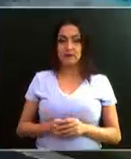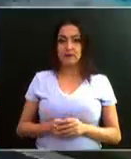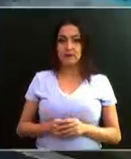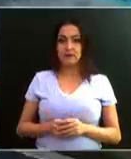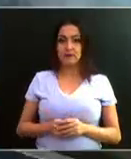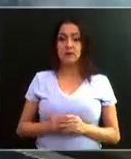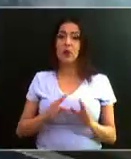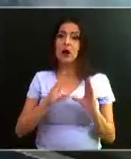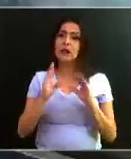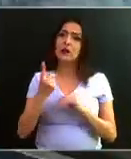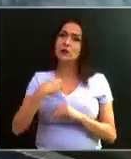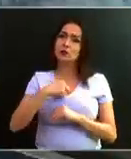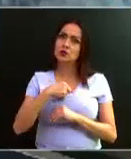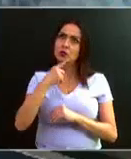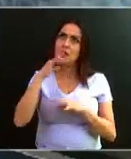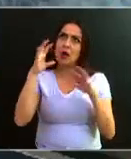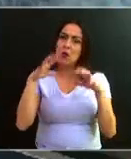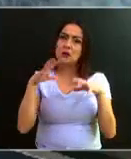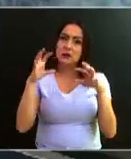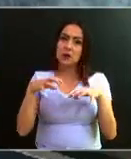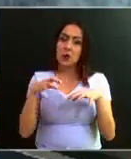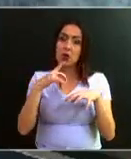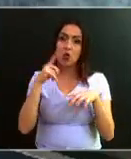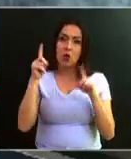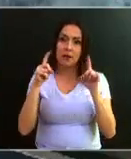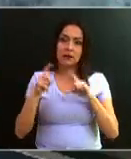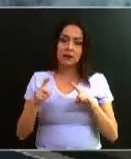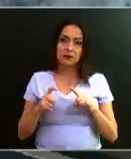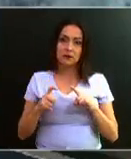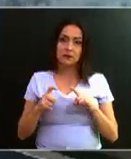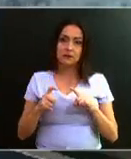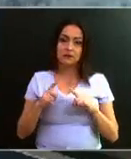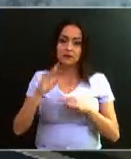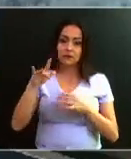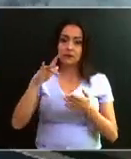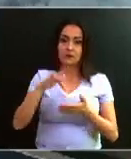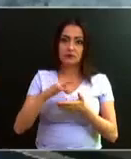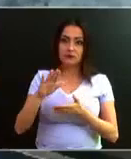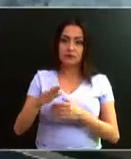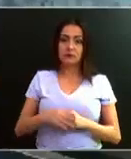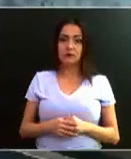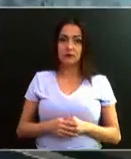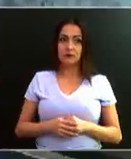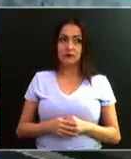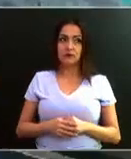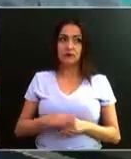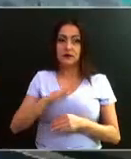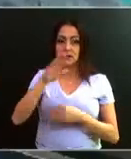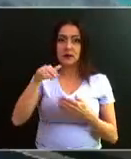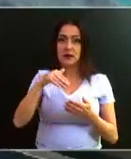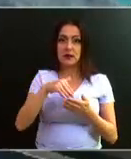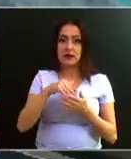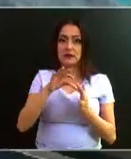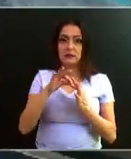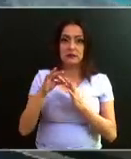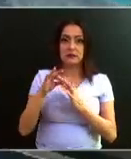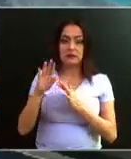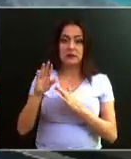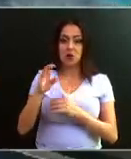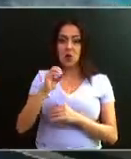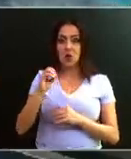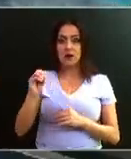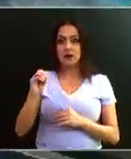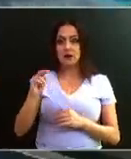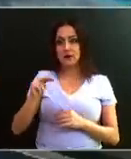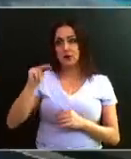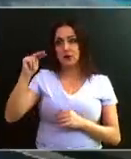Por la tarde estamos previendo aguaceros aislados con tormenta eléctrica localizada para el Valle Central, especialmente el sector oeste